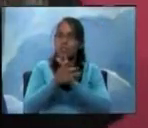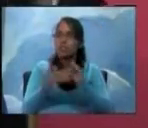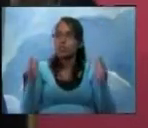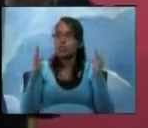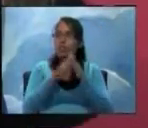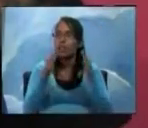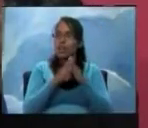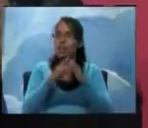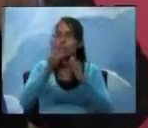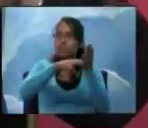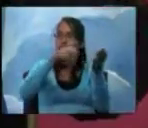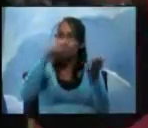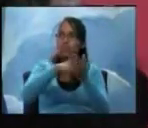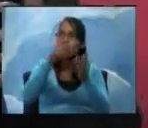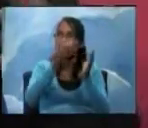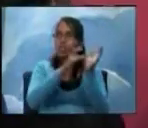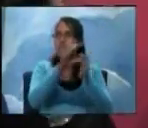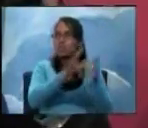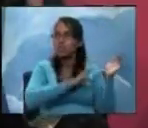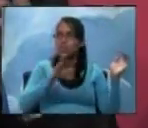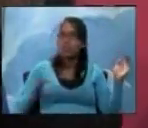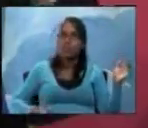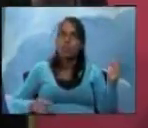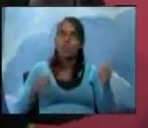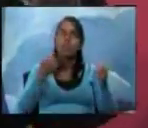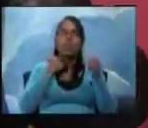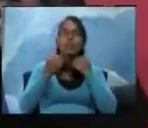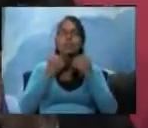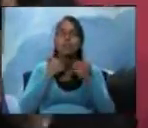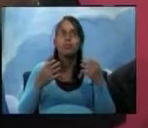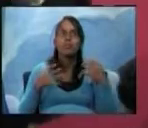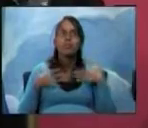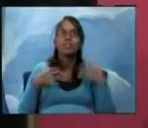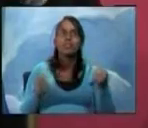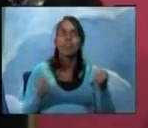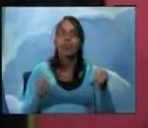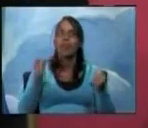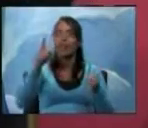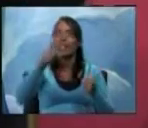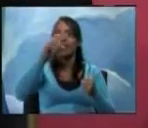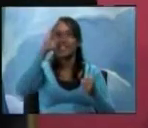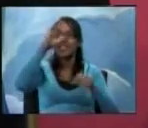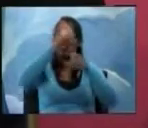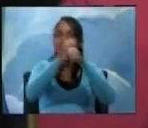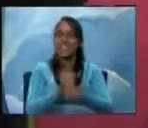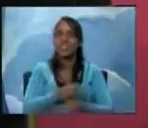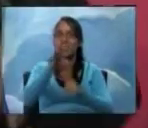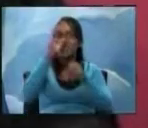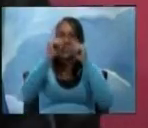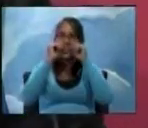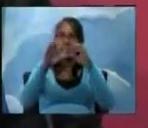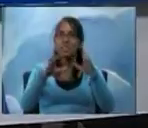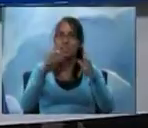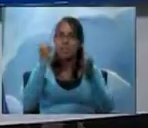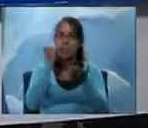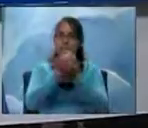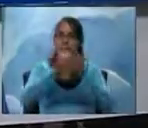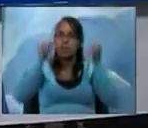casa, humíllese ante Jesús. Cuando ve esos milagros, los enfermos sanarse, humíllese ante Jesús, que Dios lo está esperando, que Dios le bendiga, que Dios le guarde. ¡Gloria a